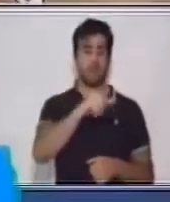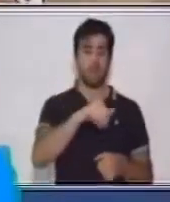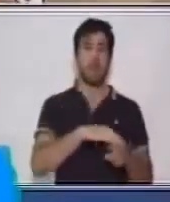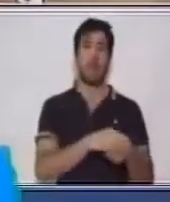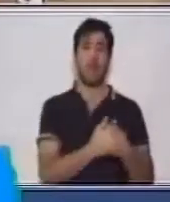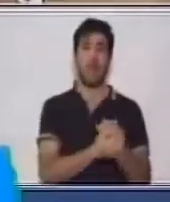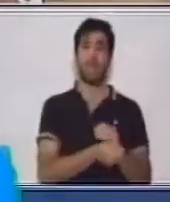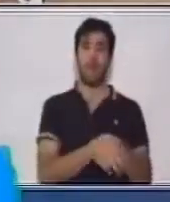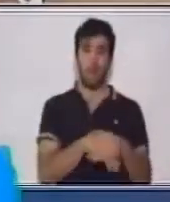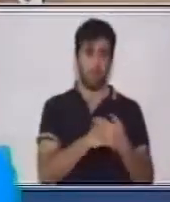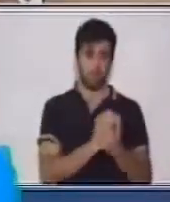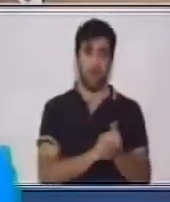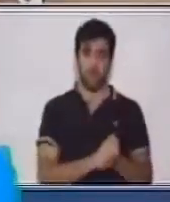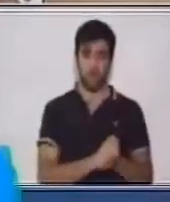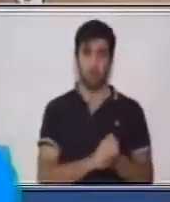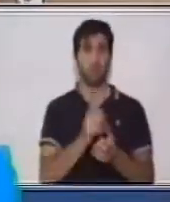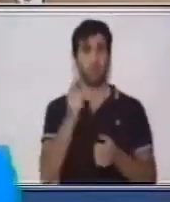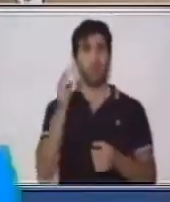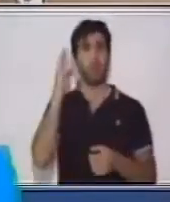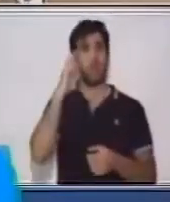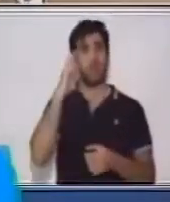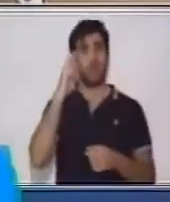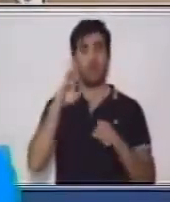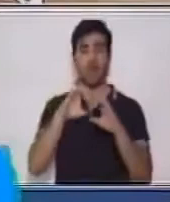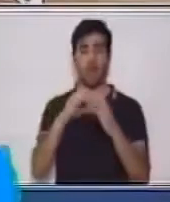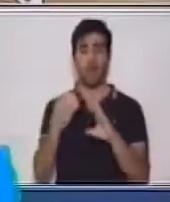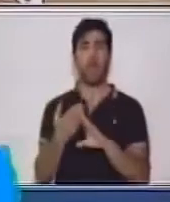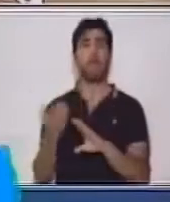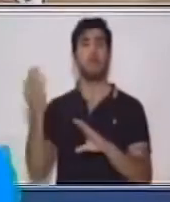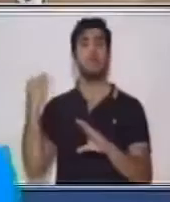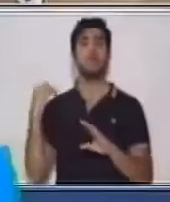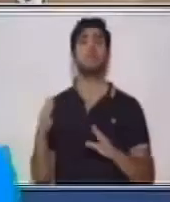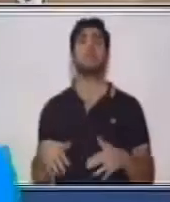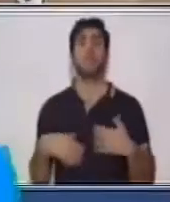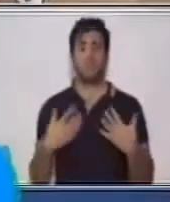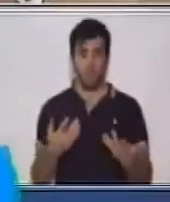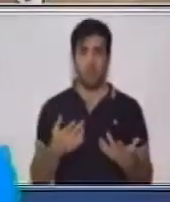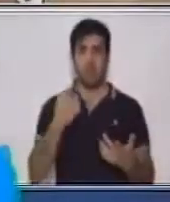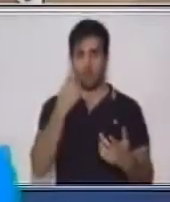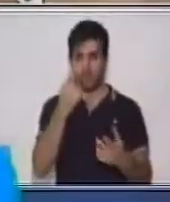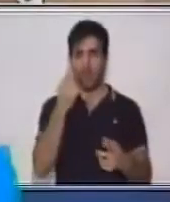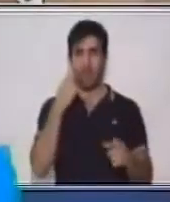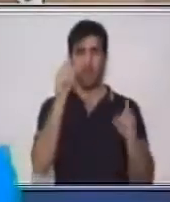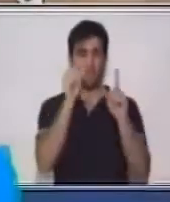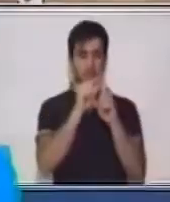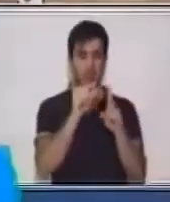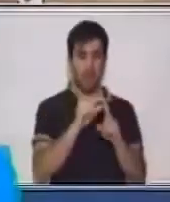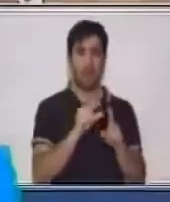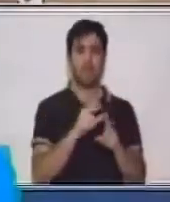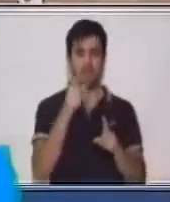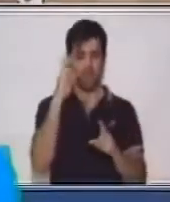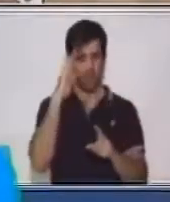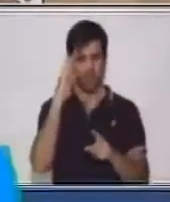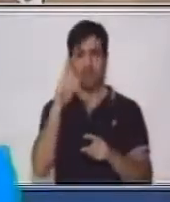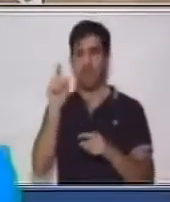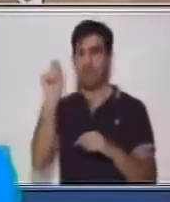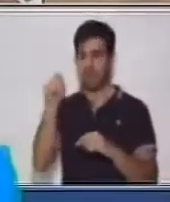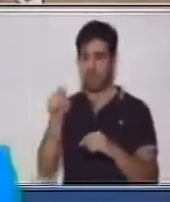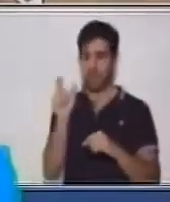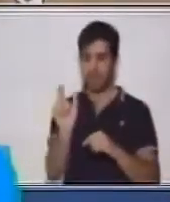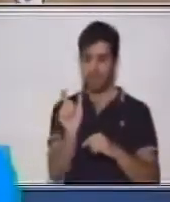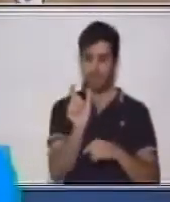jabón. ¿Se recuerdan que en la clase anterior conocimos la clasificación de las palabras en agudas, graves y esdrújulas?